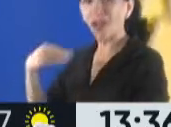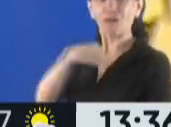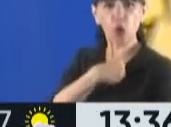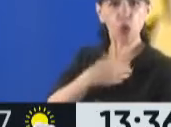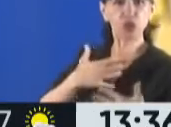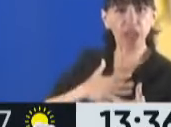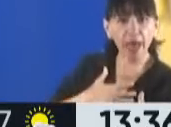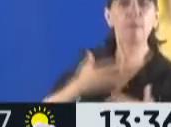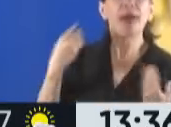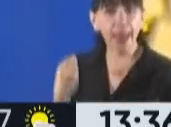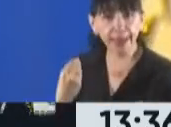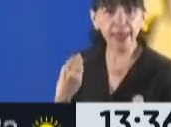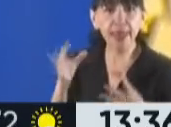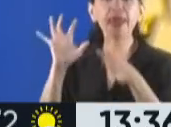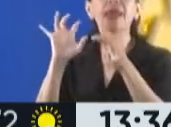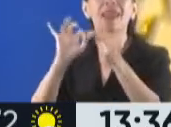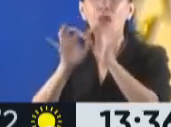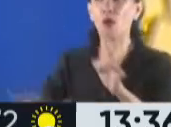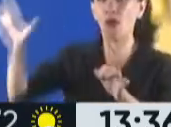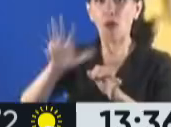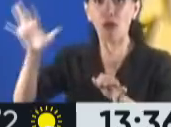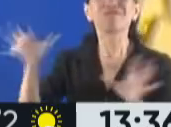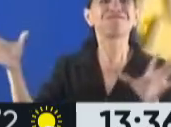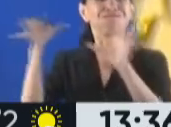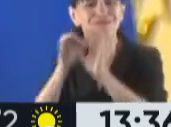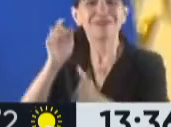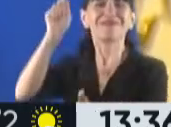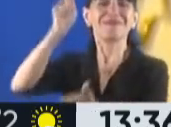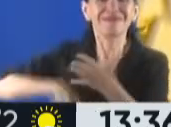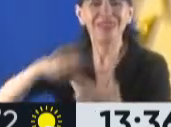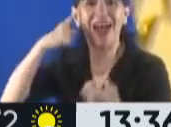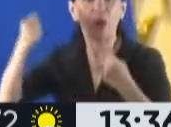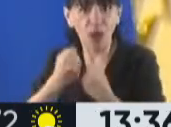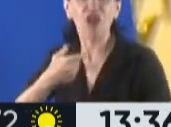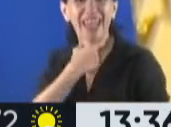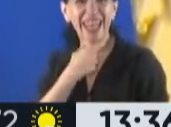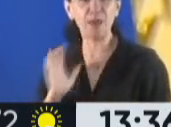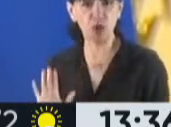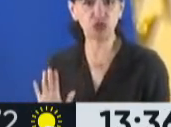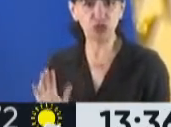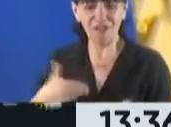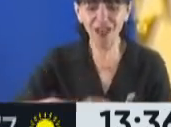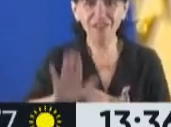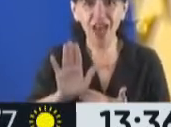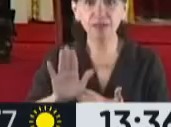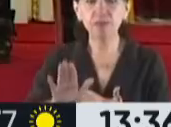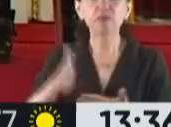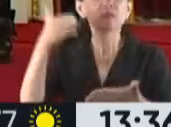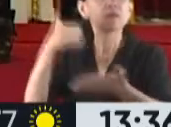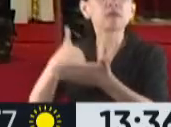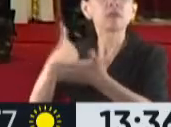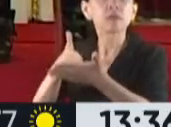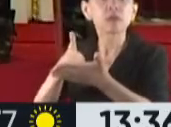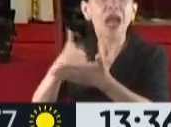Unión Europea. Y yo lo que siento es que los obstáculos están en nosotros y en Europa empezar